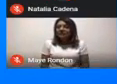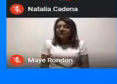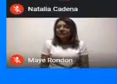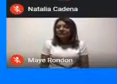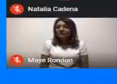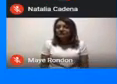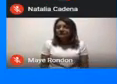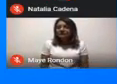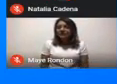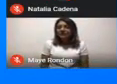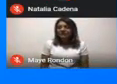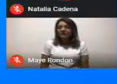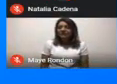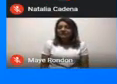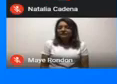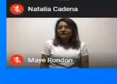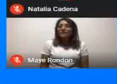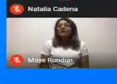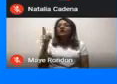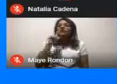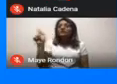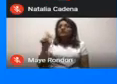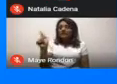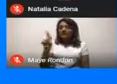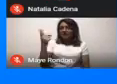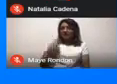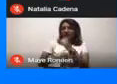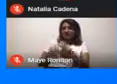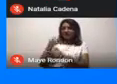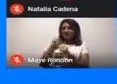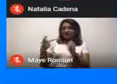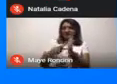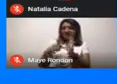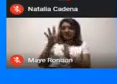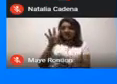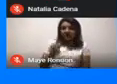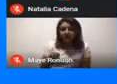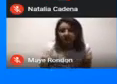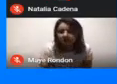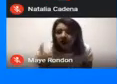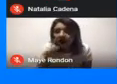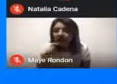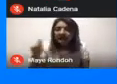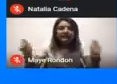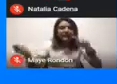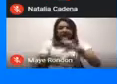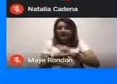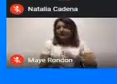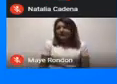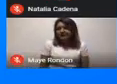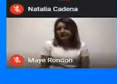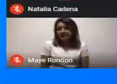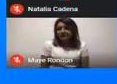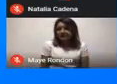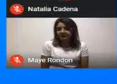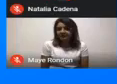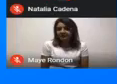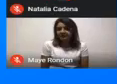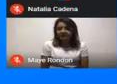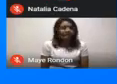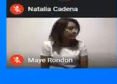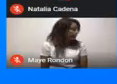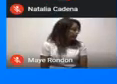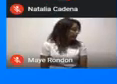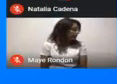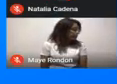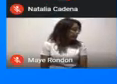todos lo sabemos, llegó febrero del 2019 y nuestro panorama cambia. Infortunadamente es un momento en el